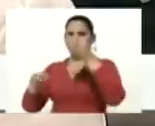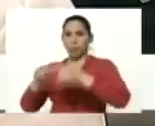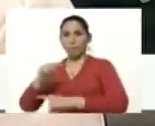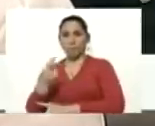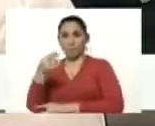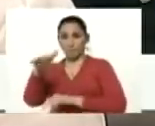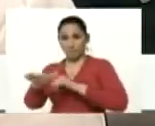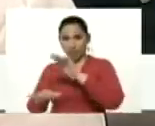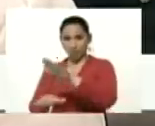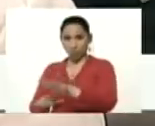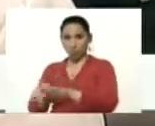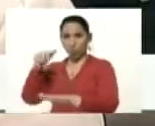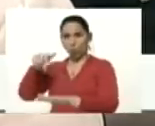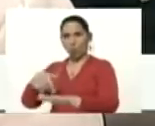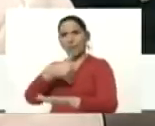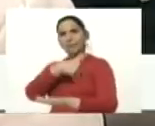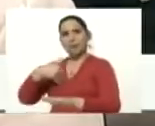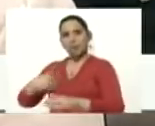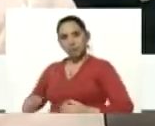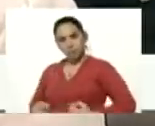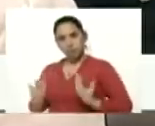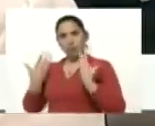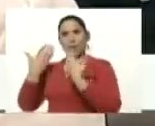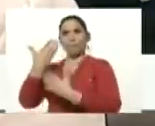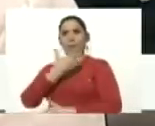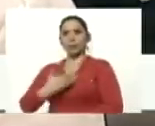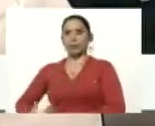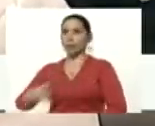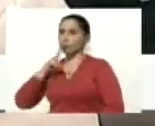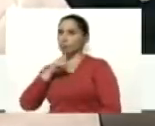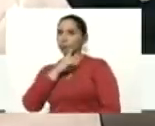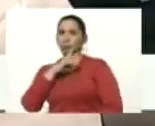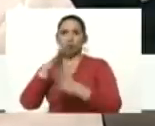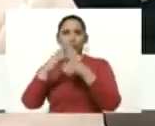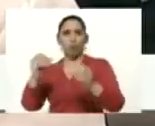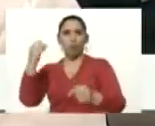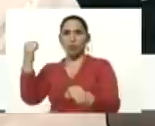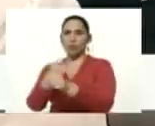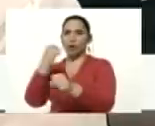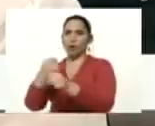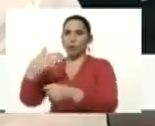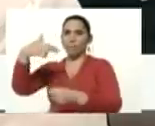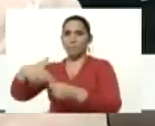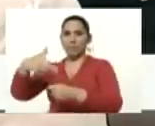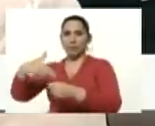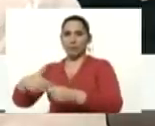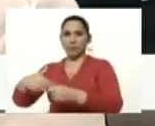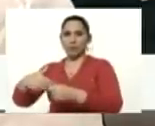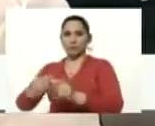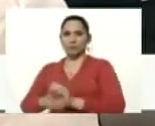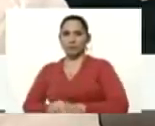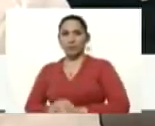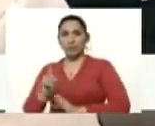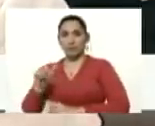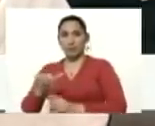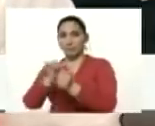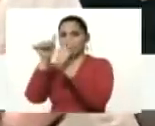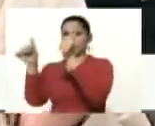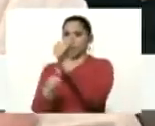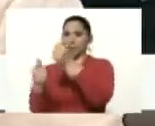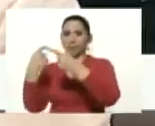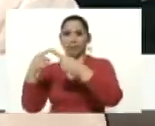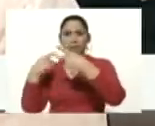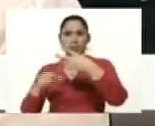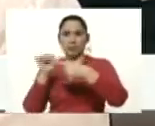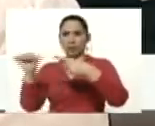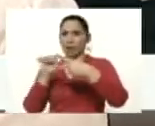paso. Hoy quiero expresarle, presidente, a nombre de todos los trabajadores de PDVSA, de los vicepresidentes de las distintas áreas,